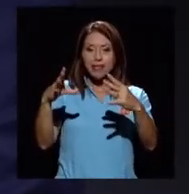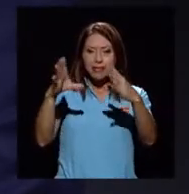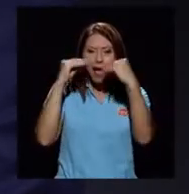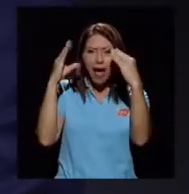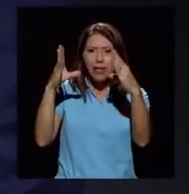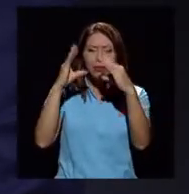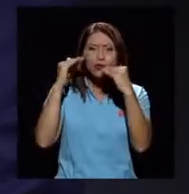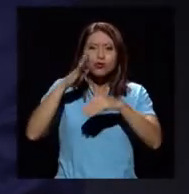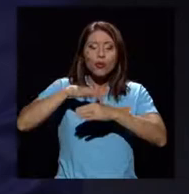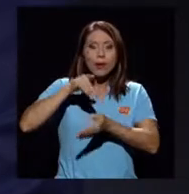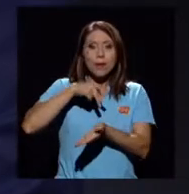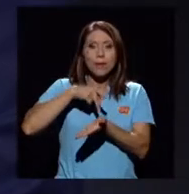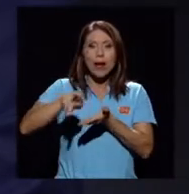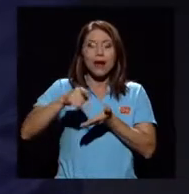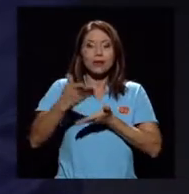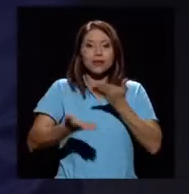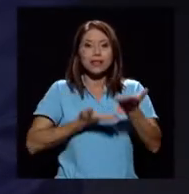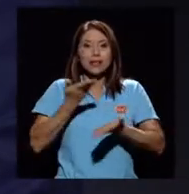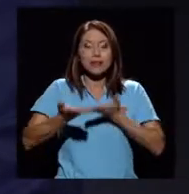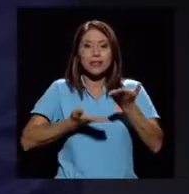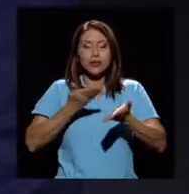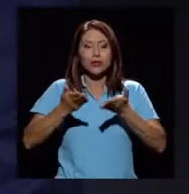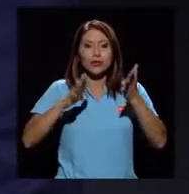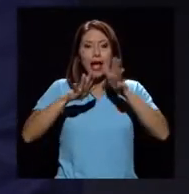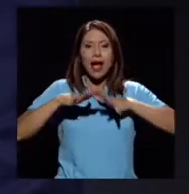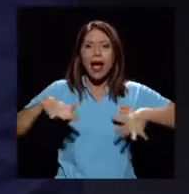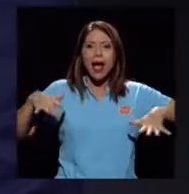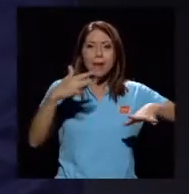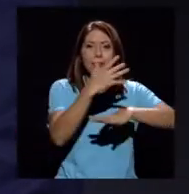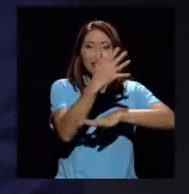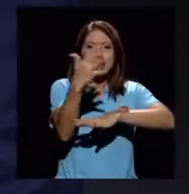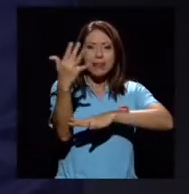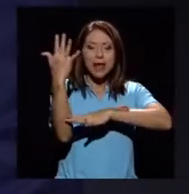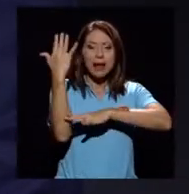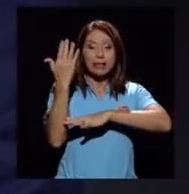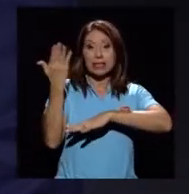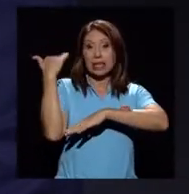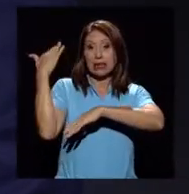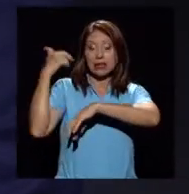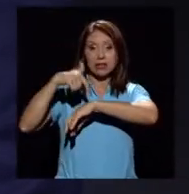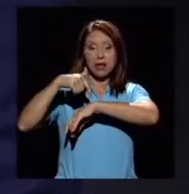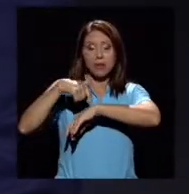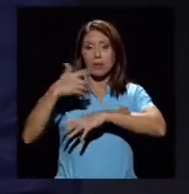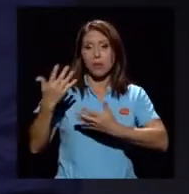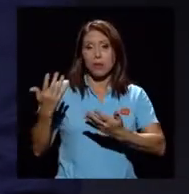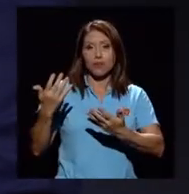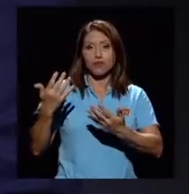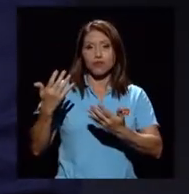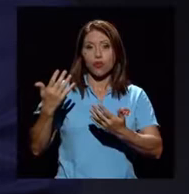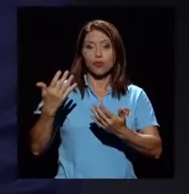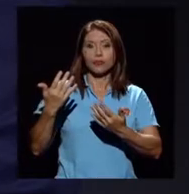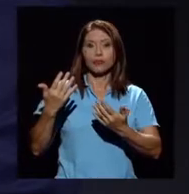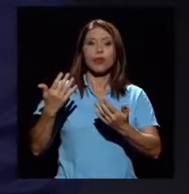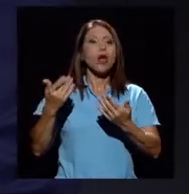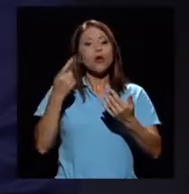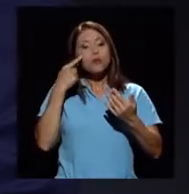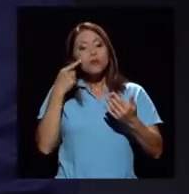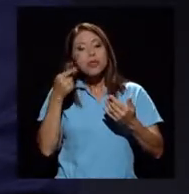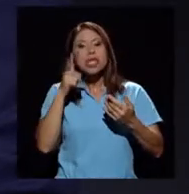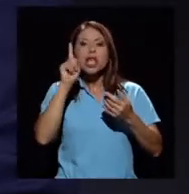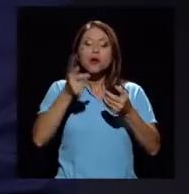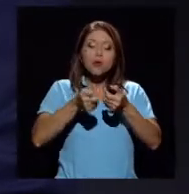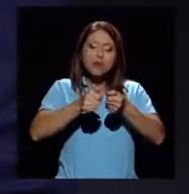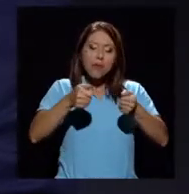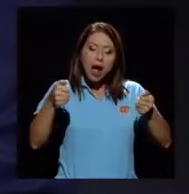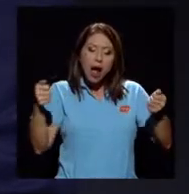a servicios ambientales que en ese tiempo no, digamos, llegaron en un mapa muy específico